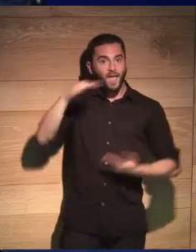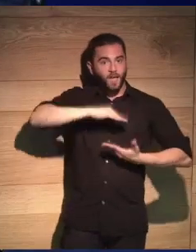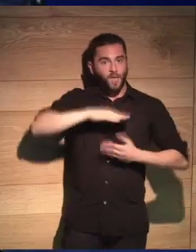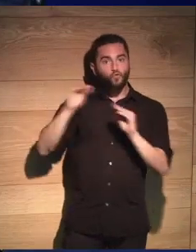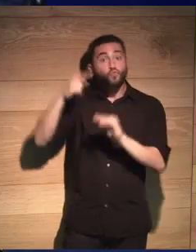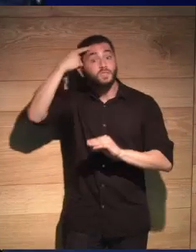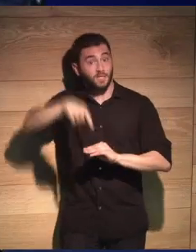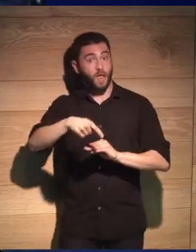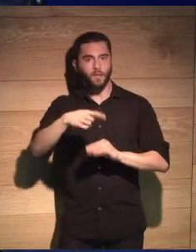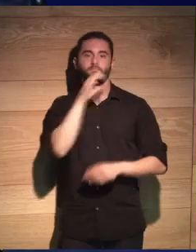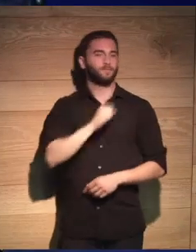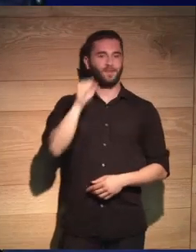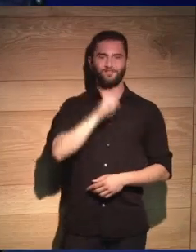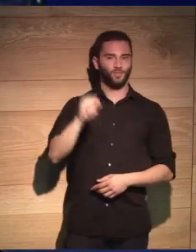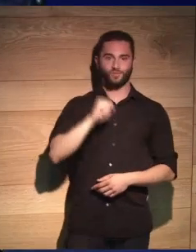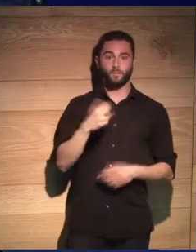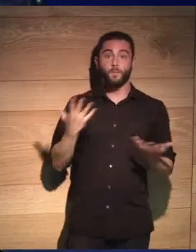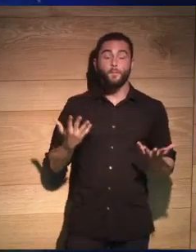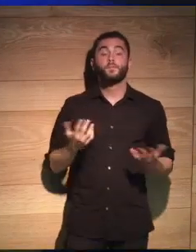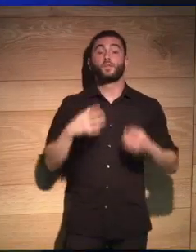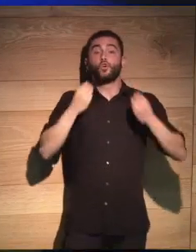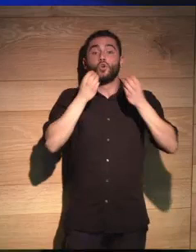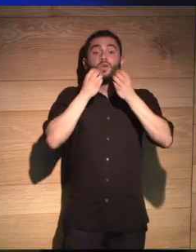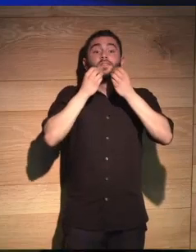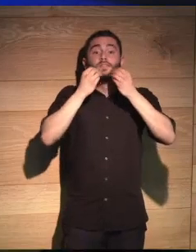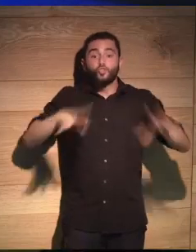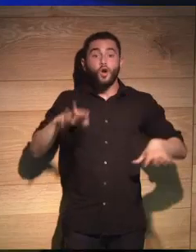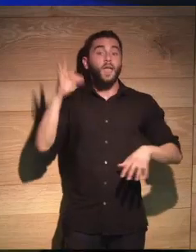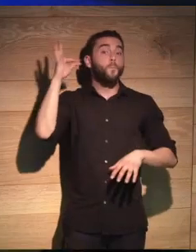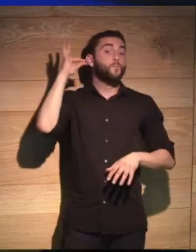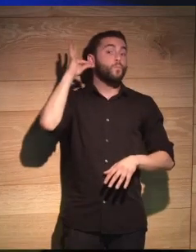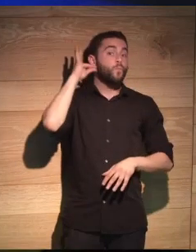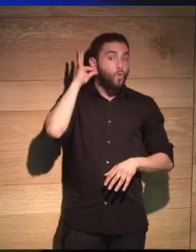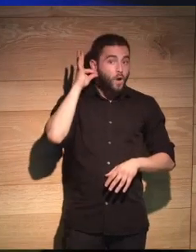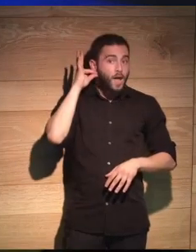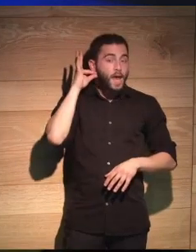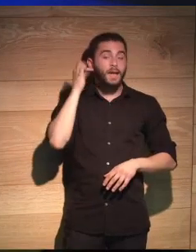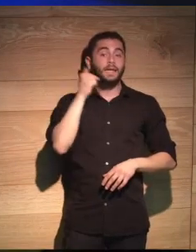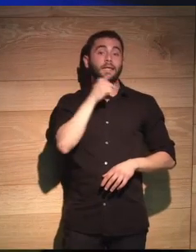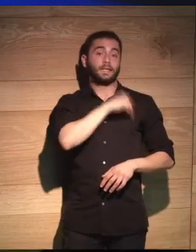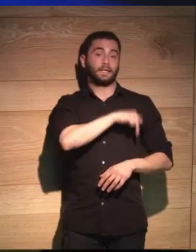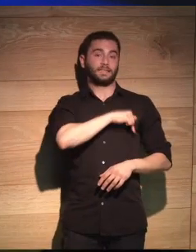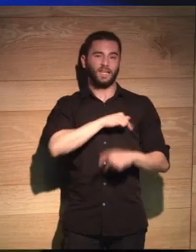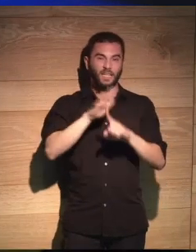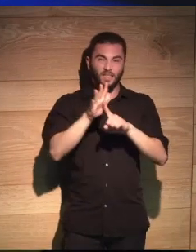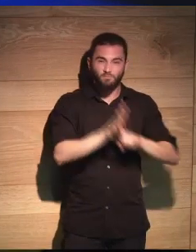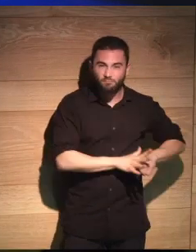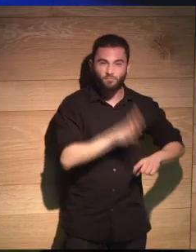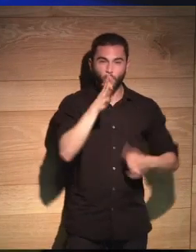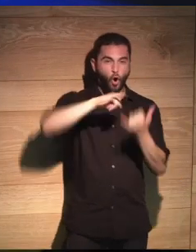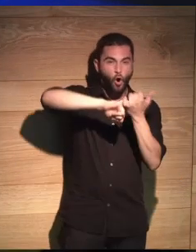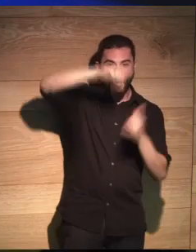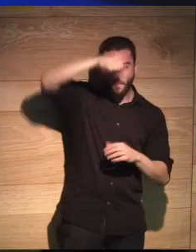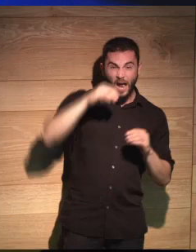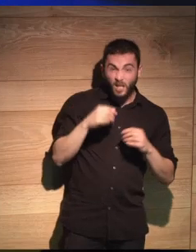no estamos contando la historia de una mujer que se siente desplazada por su